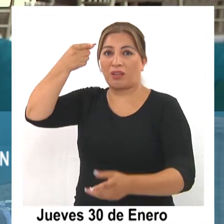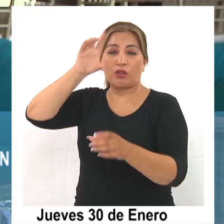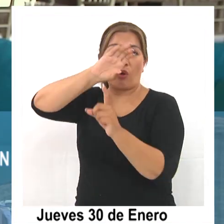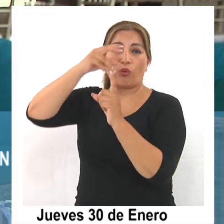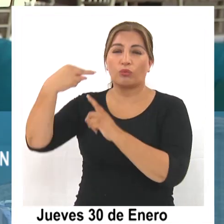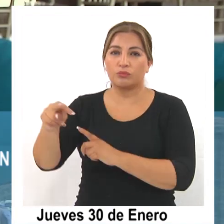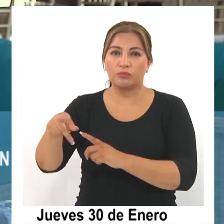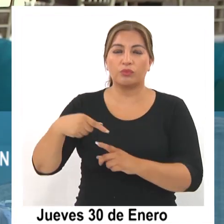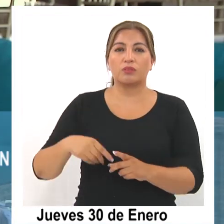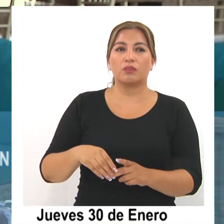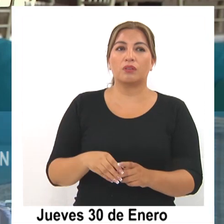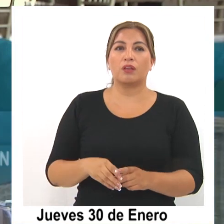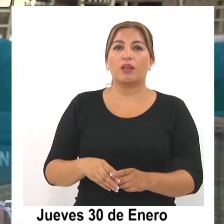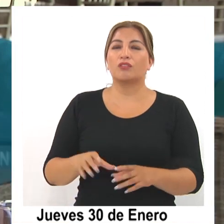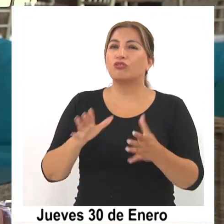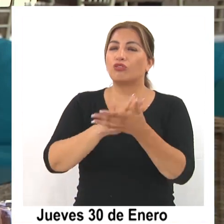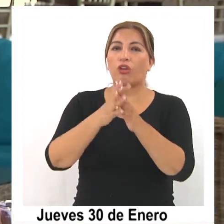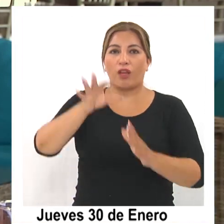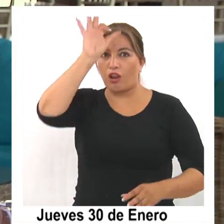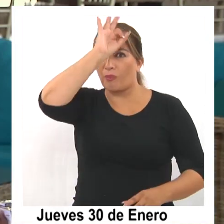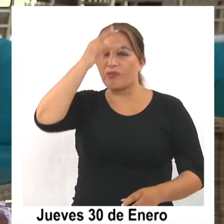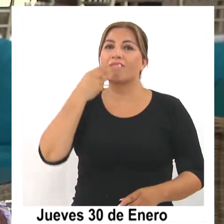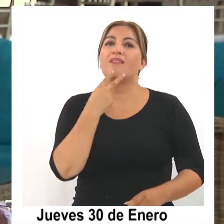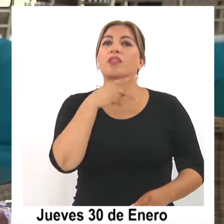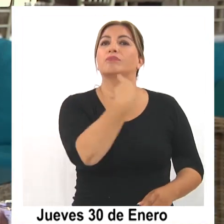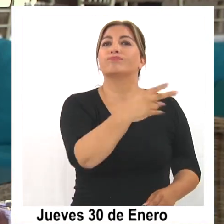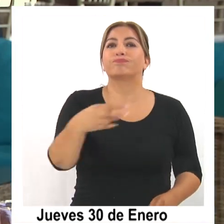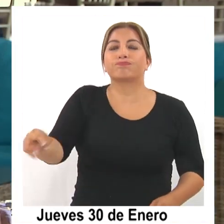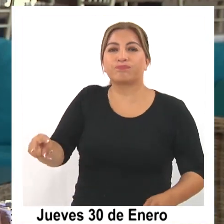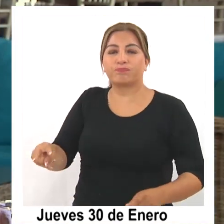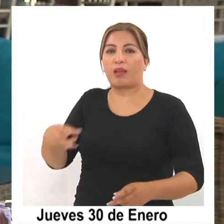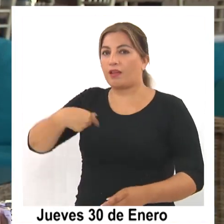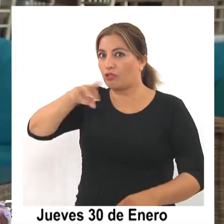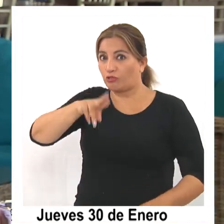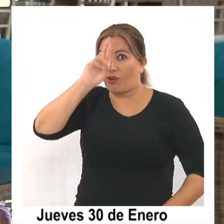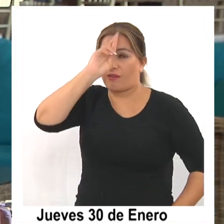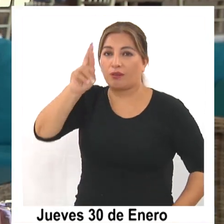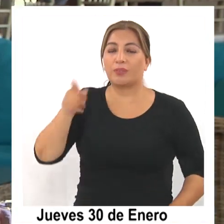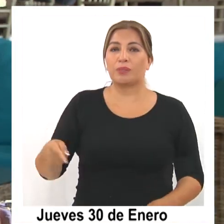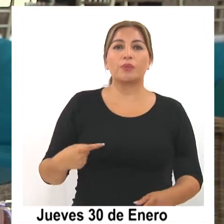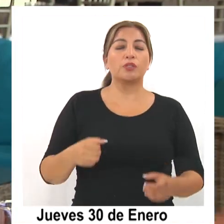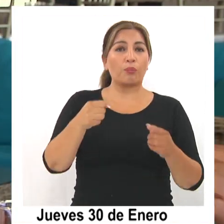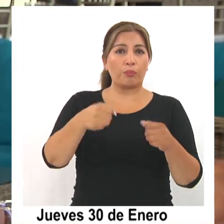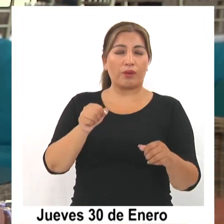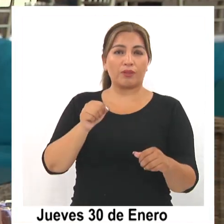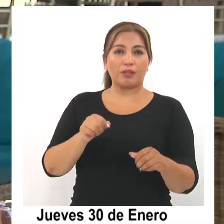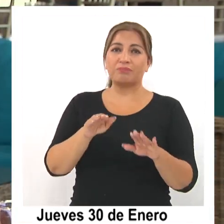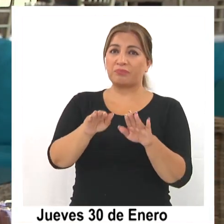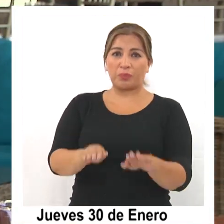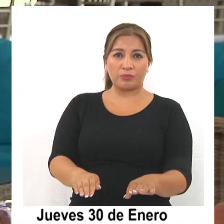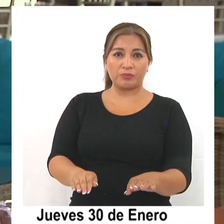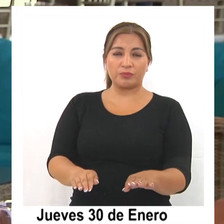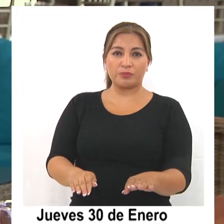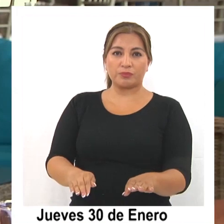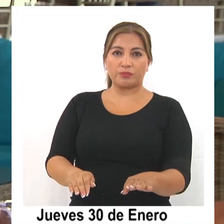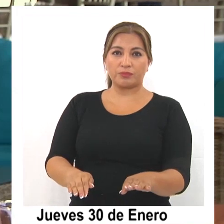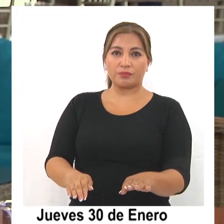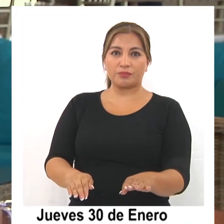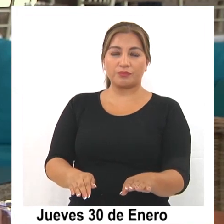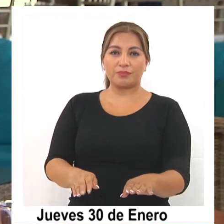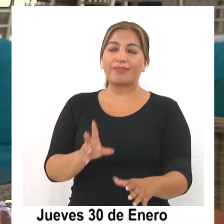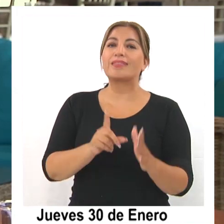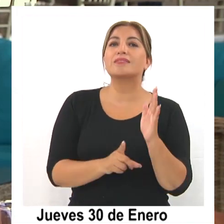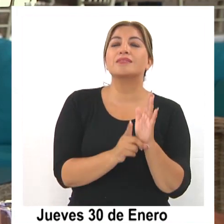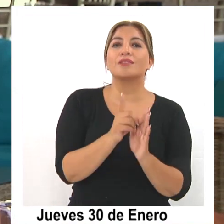raíces respetando la cosmovisión la forma de vida de las comunidades y personas indígenas pero que puedan a sí mismos a su